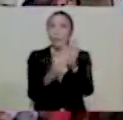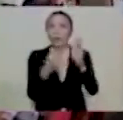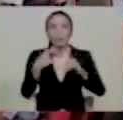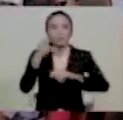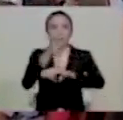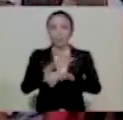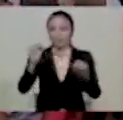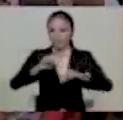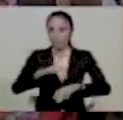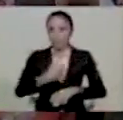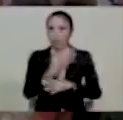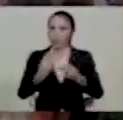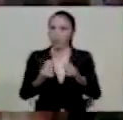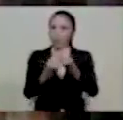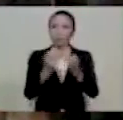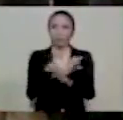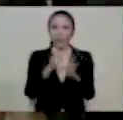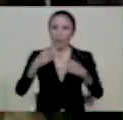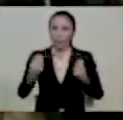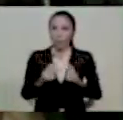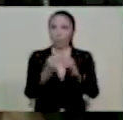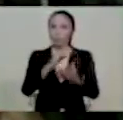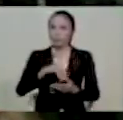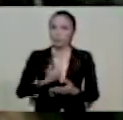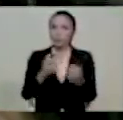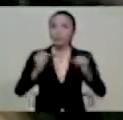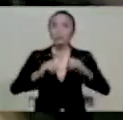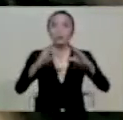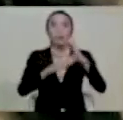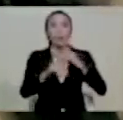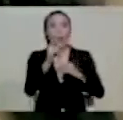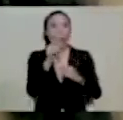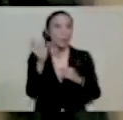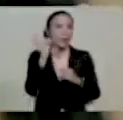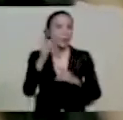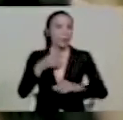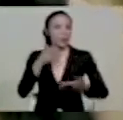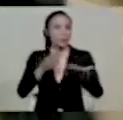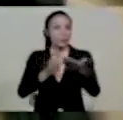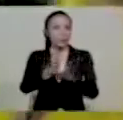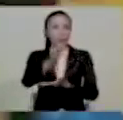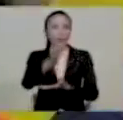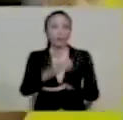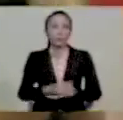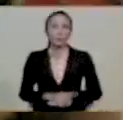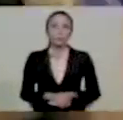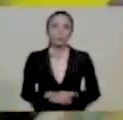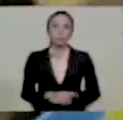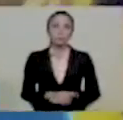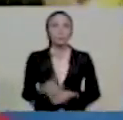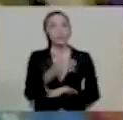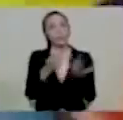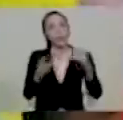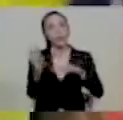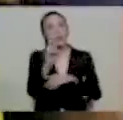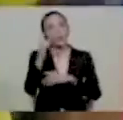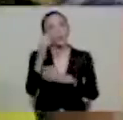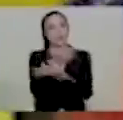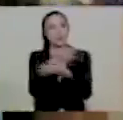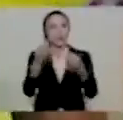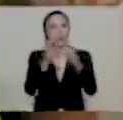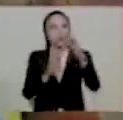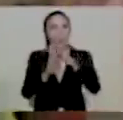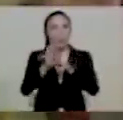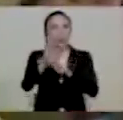sí se puede, juntos todos los venezolanos y todas las venezolanas, avanzar para construir la Venezuela potencia,